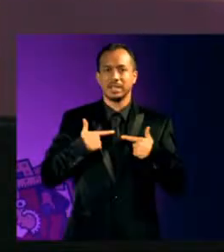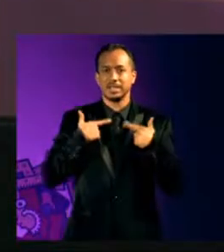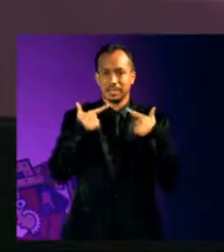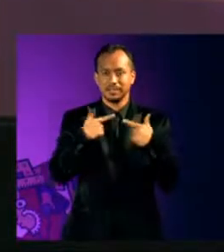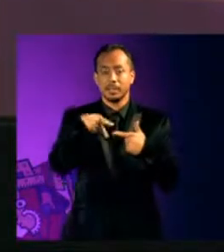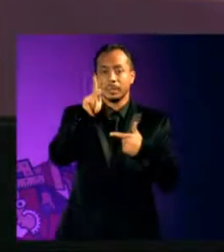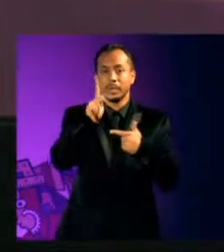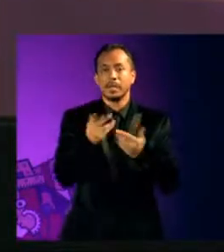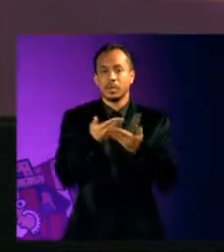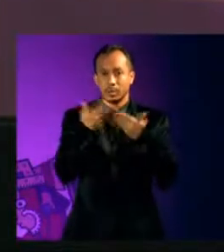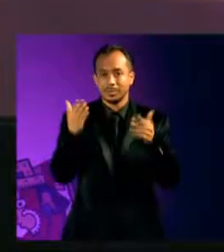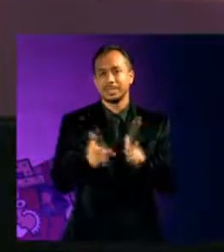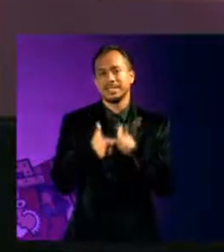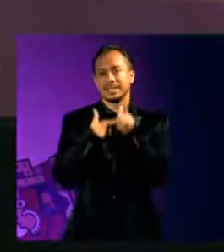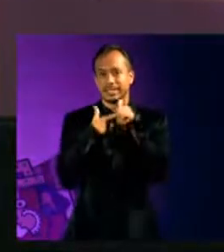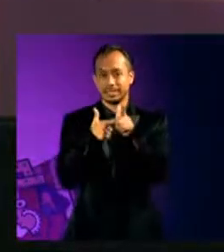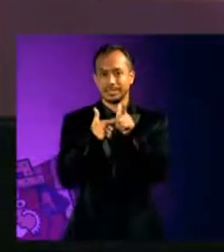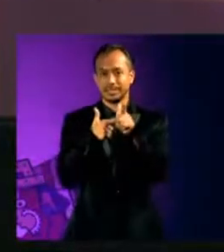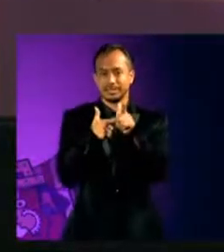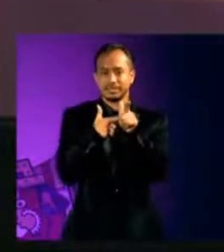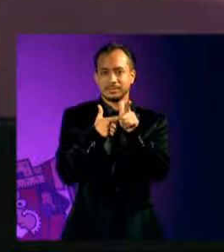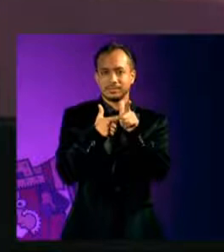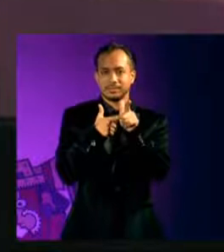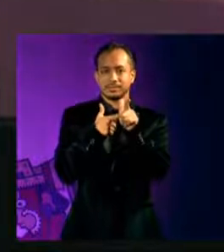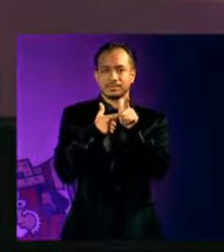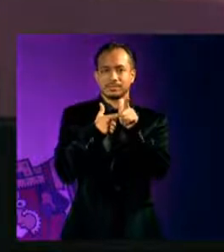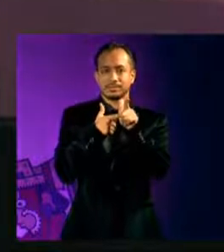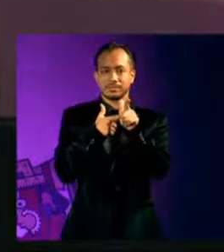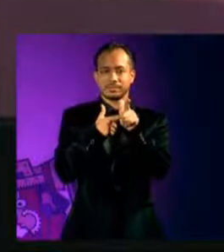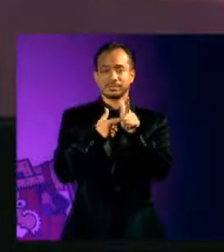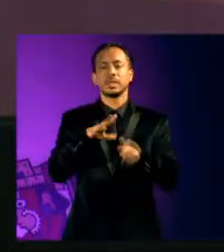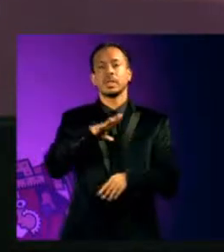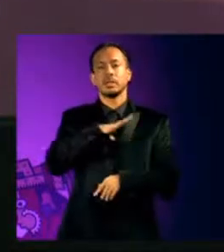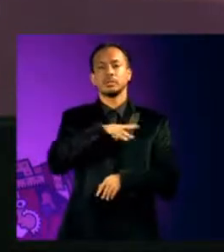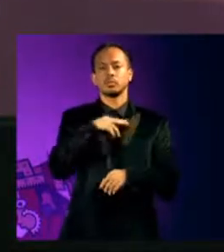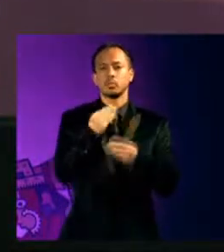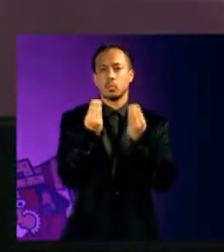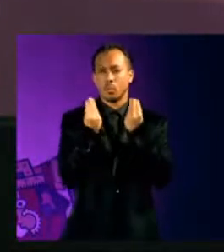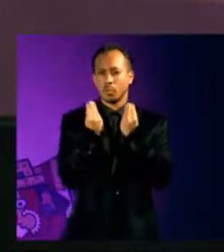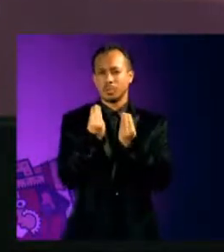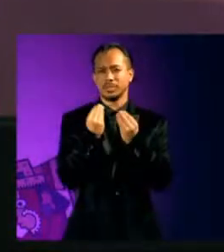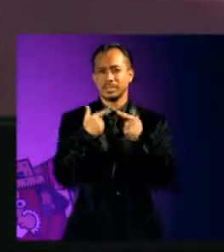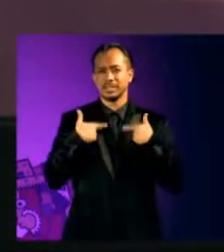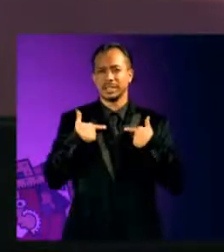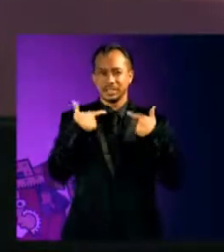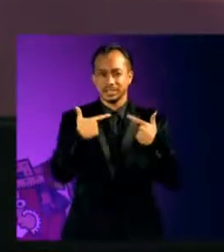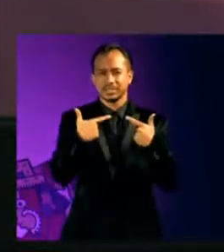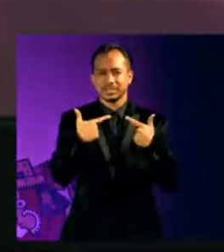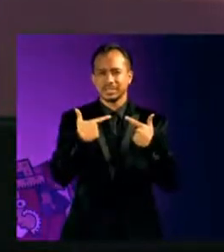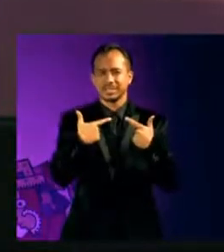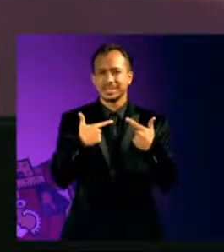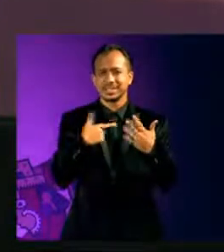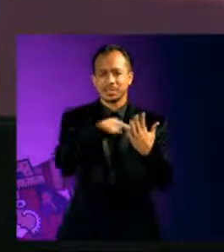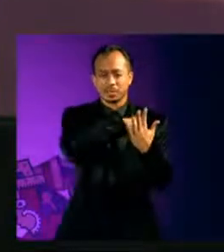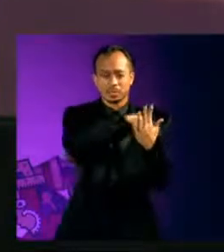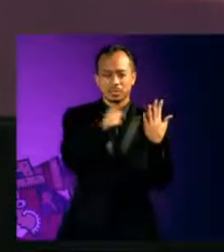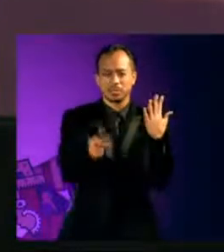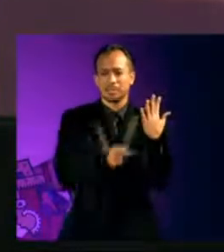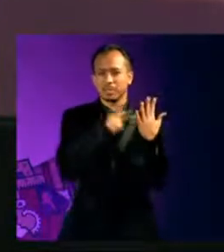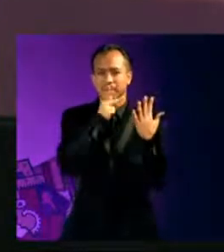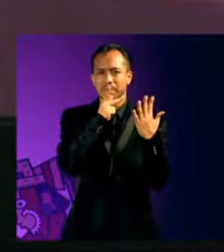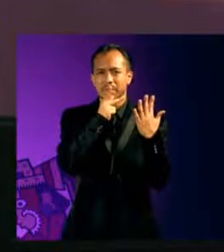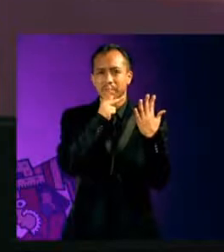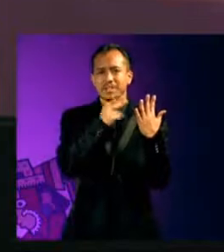digamos fue había habido muchas generaciones donde los papás sabían tan seguros